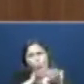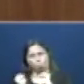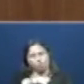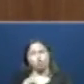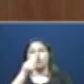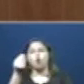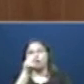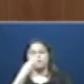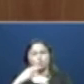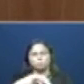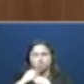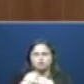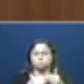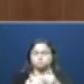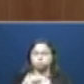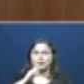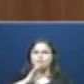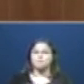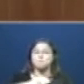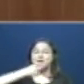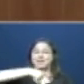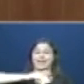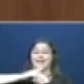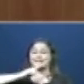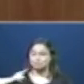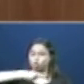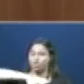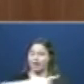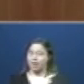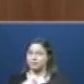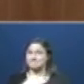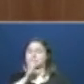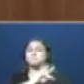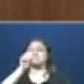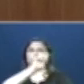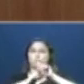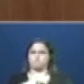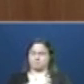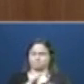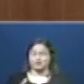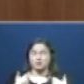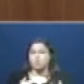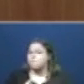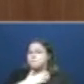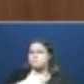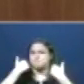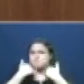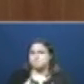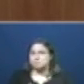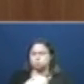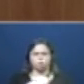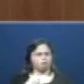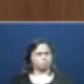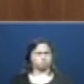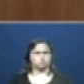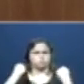mejores para dar respuesta a nuestros muchos problemas y para seguir avanzando personalmente apuesto con firmeza